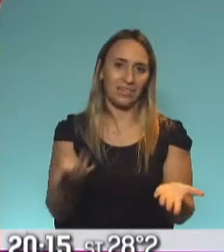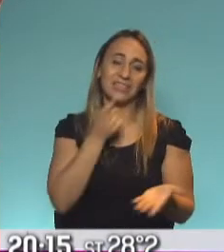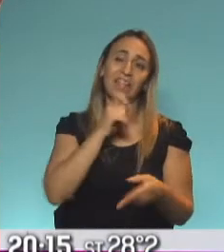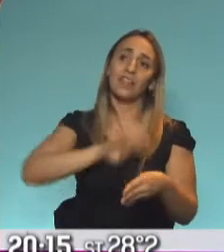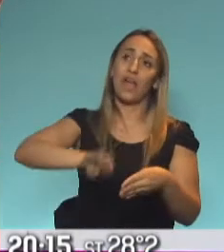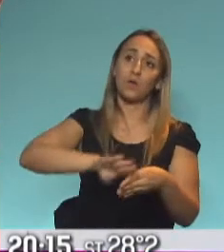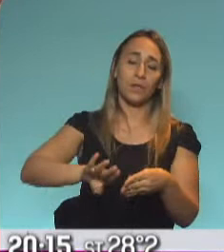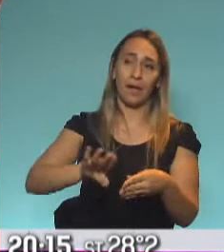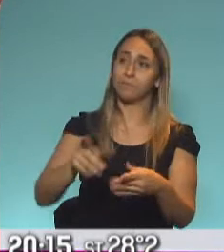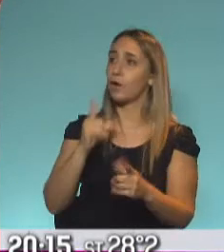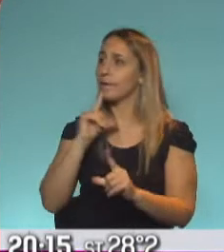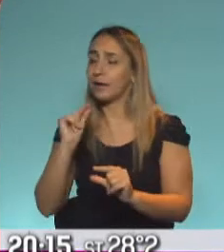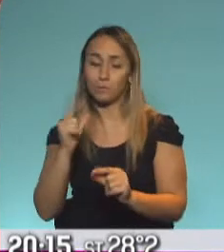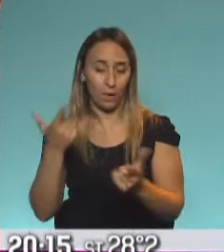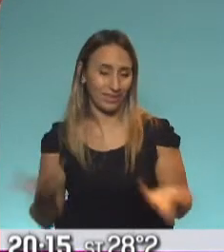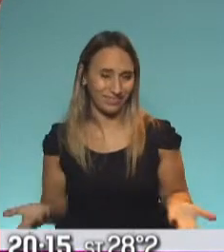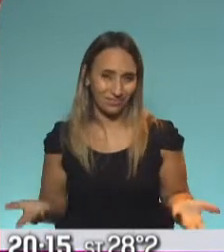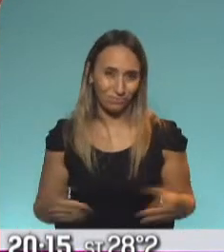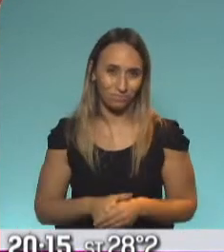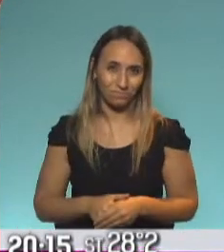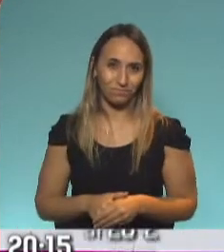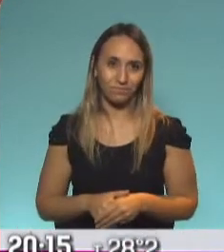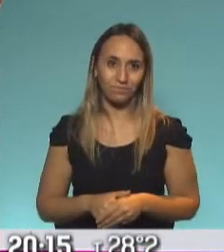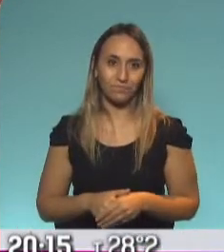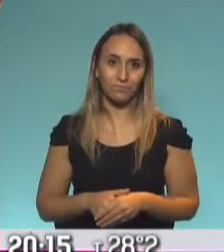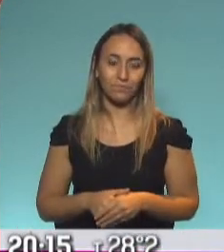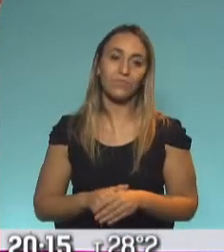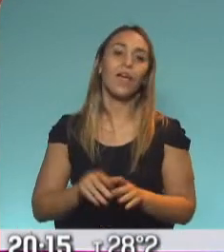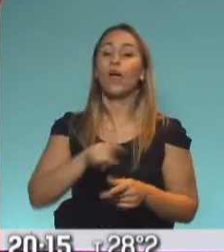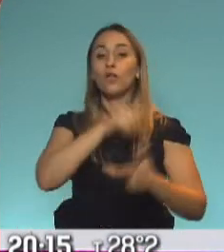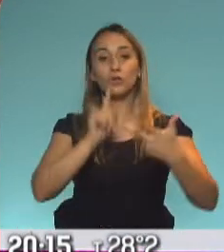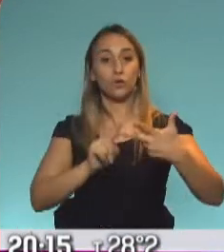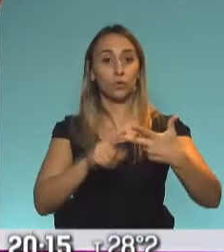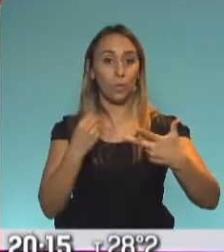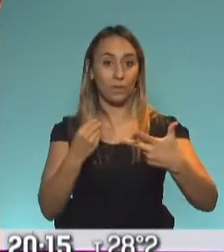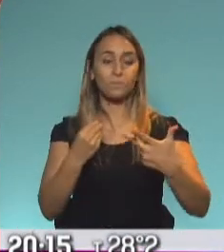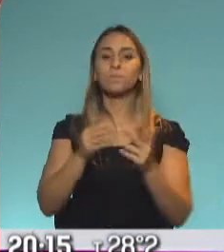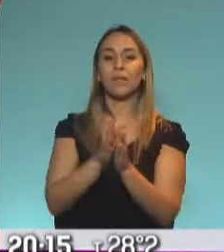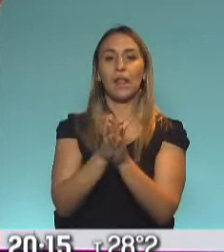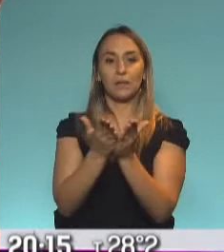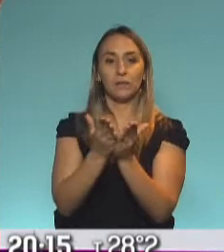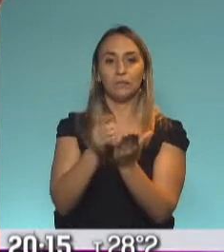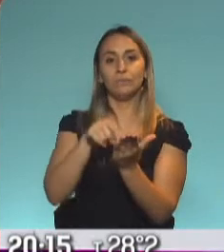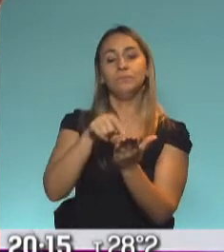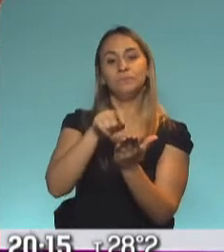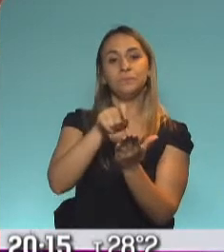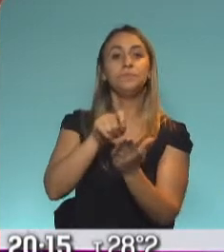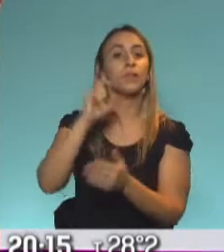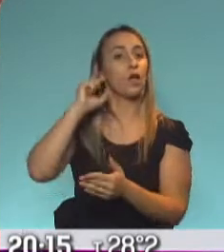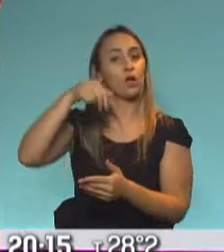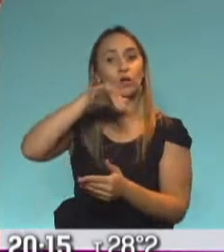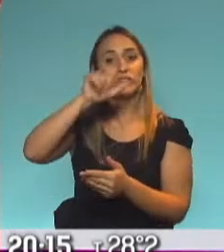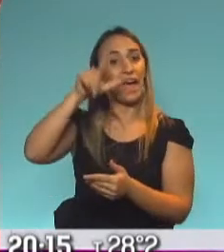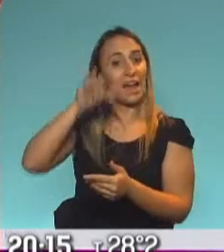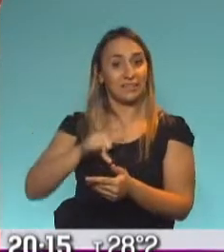le podían reclamar a nadie. Probablemente. Y la otra cuestión tiene que ver con una libreta de anotaciones que tenía un capitán, Alberto González, de esa comisaría,